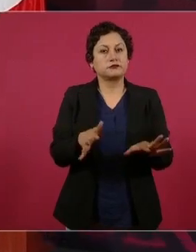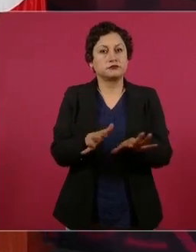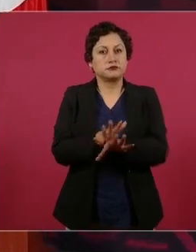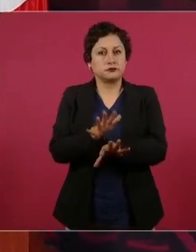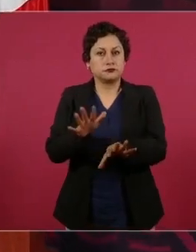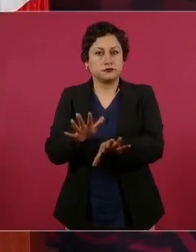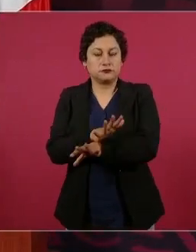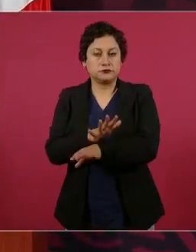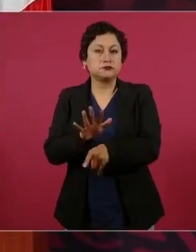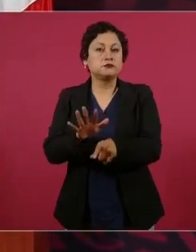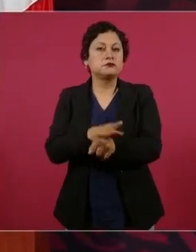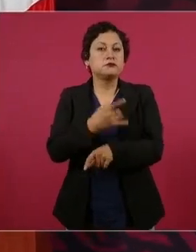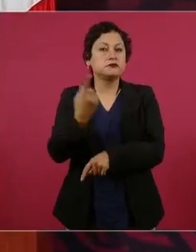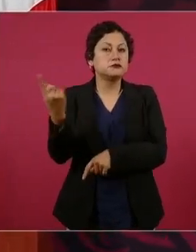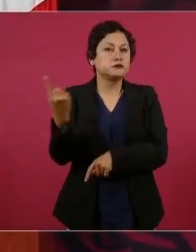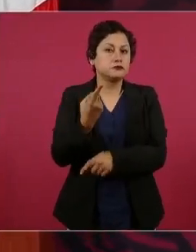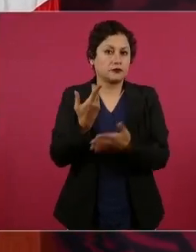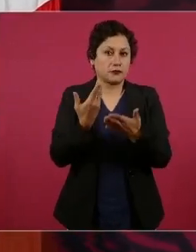la denuncia